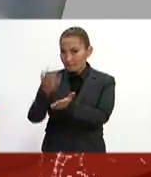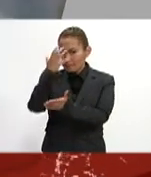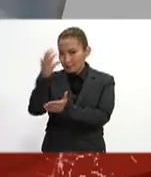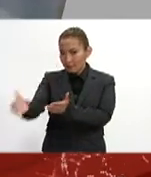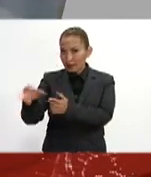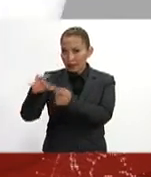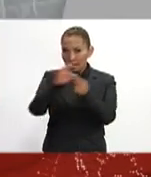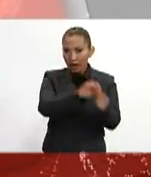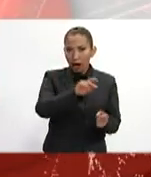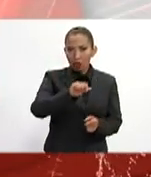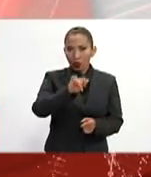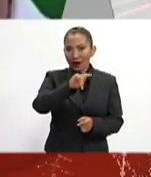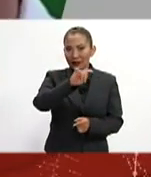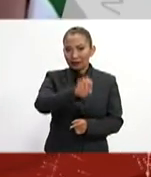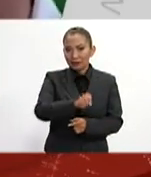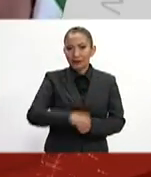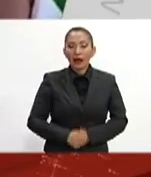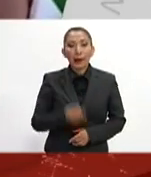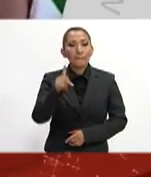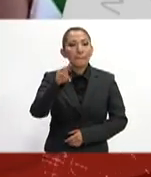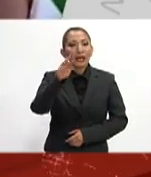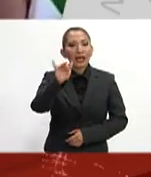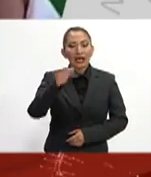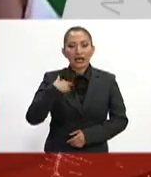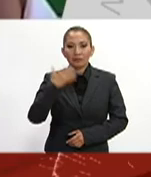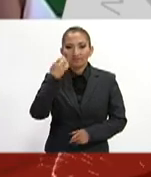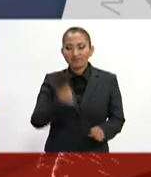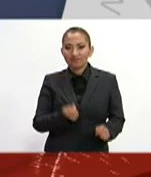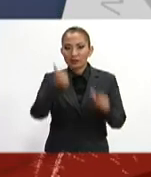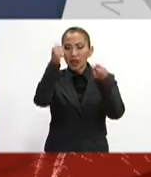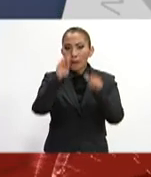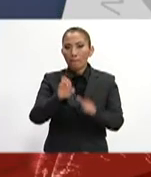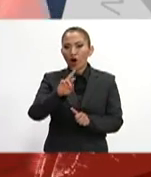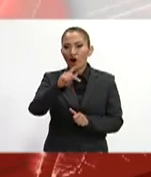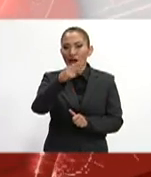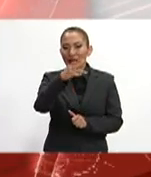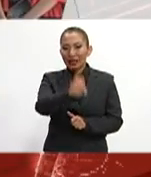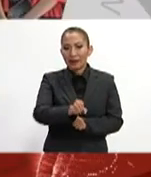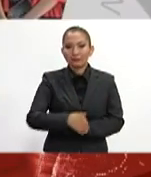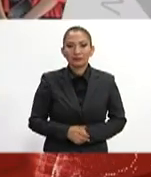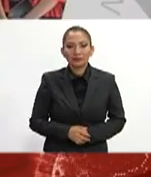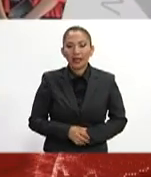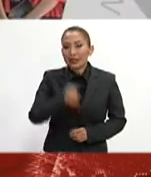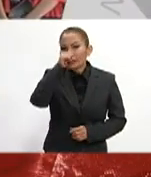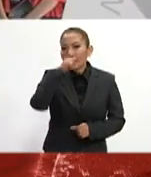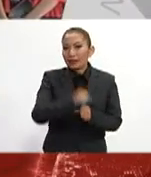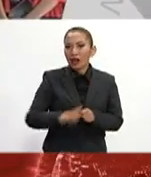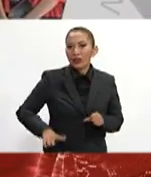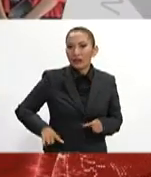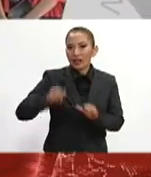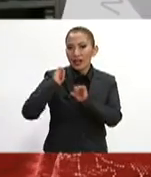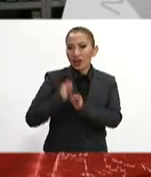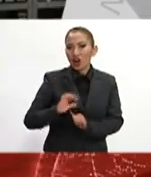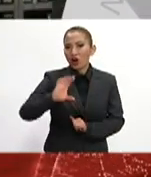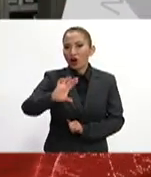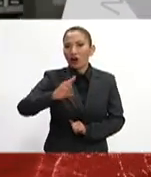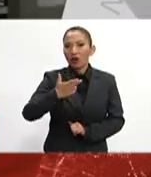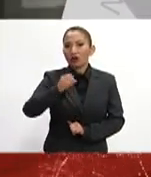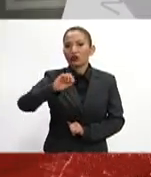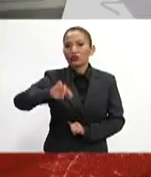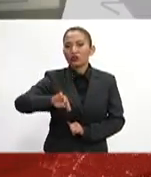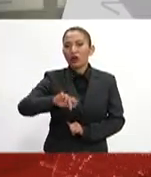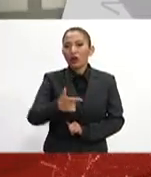de Javier Duarte. El PRI alista la expulsión de Roberto Borge. El secretario de Gobernación, Miguel Ángel Osorio